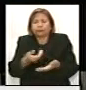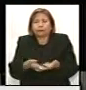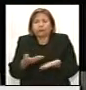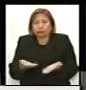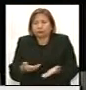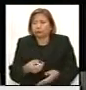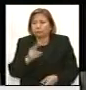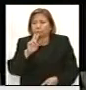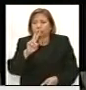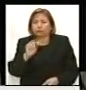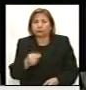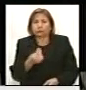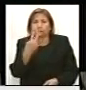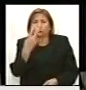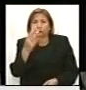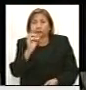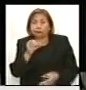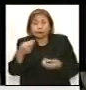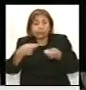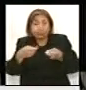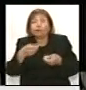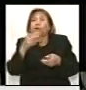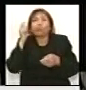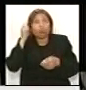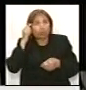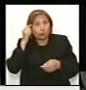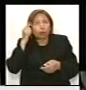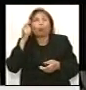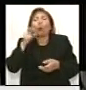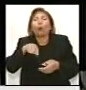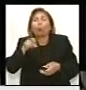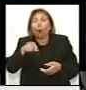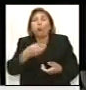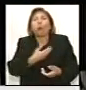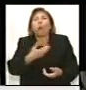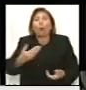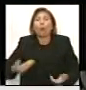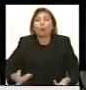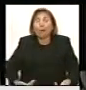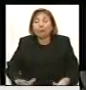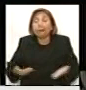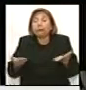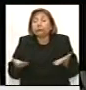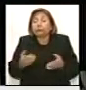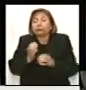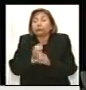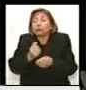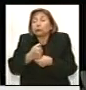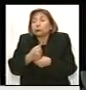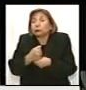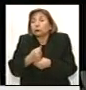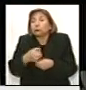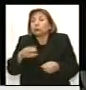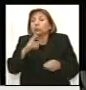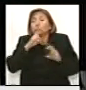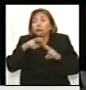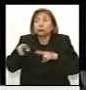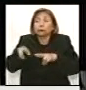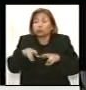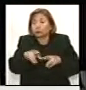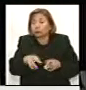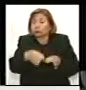el 2020, lograr el financiamiento que requiere, señor gobernador, para la obra del reforzamiento del río Ica, que